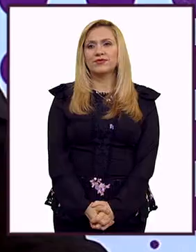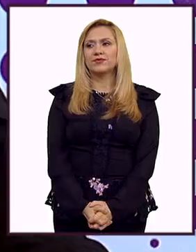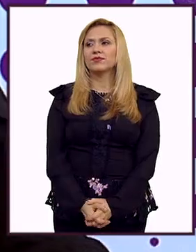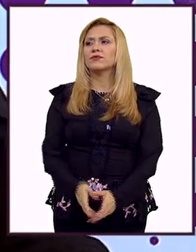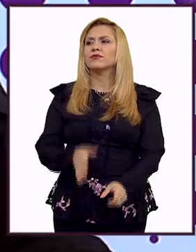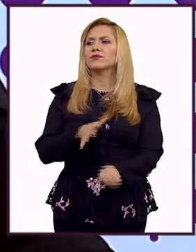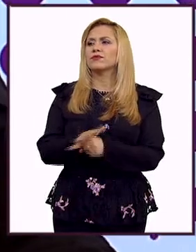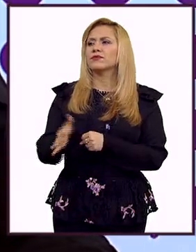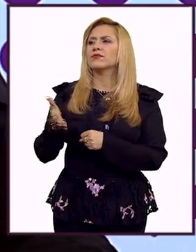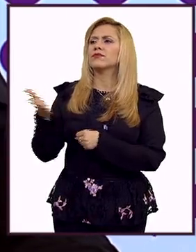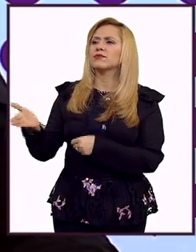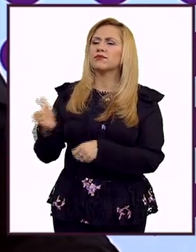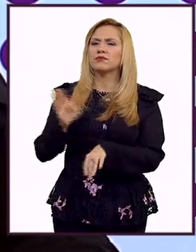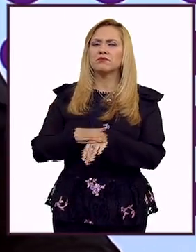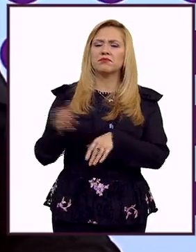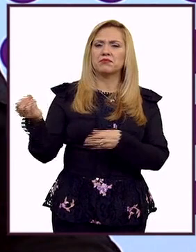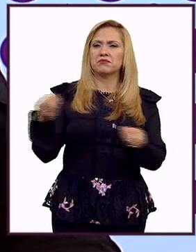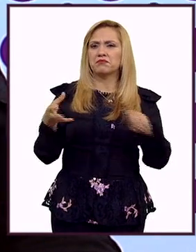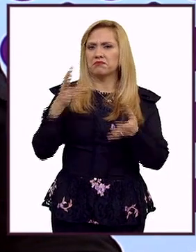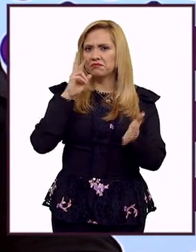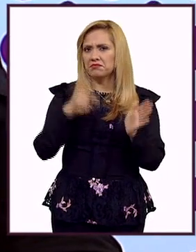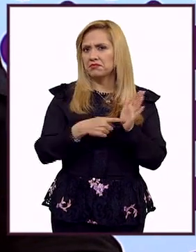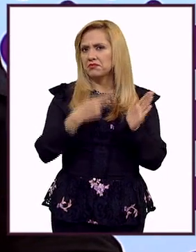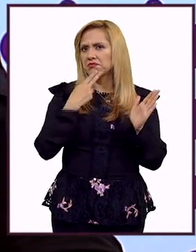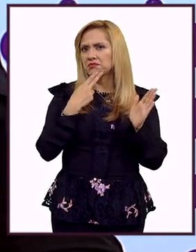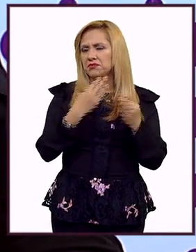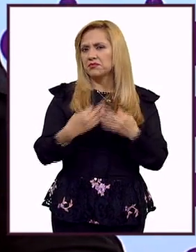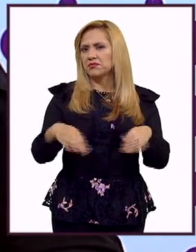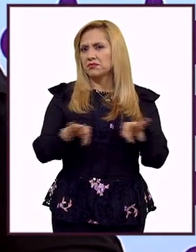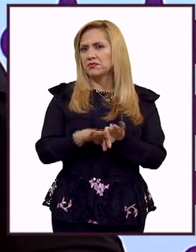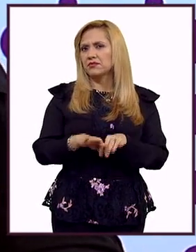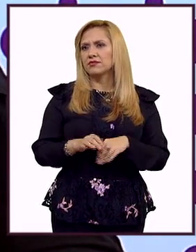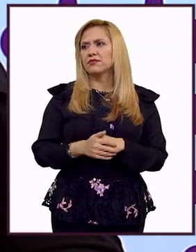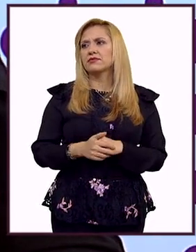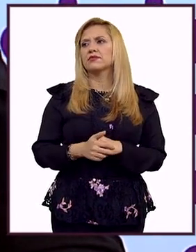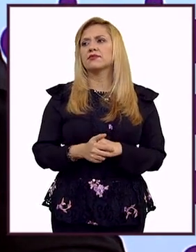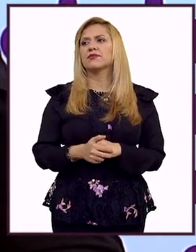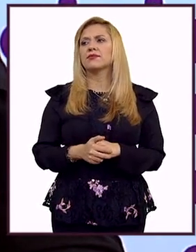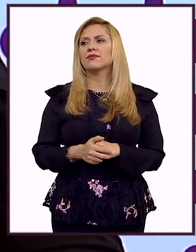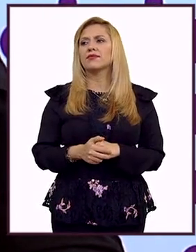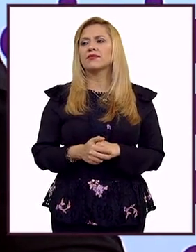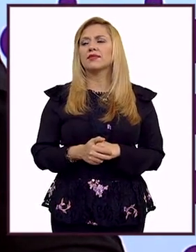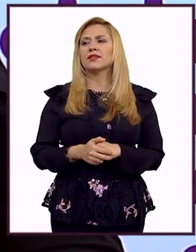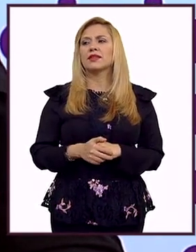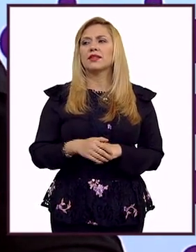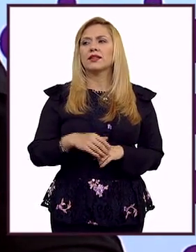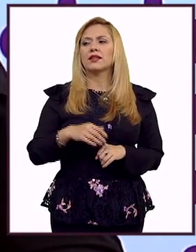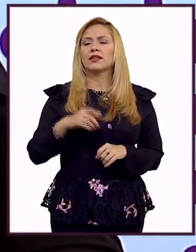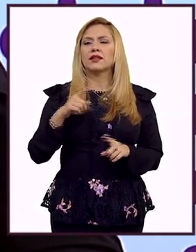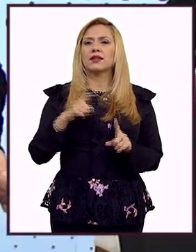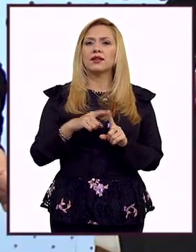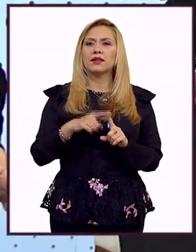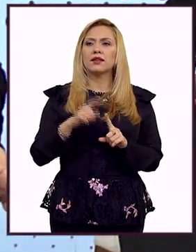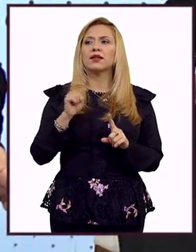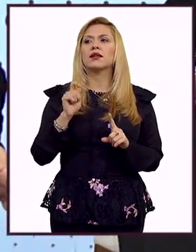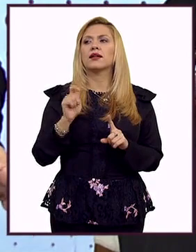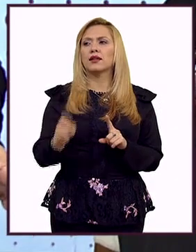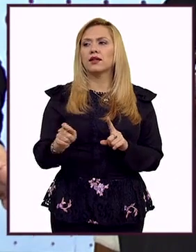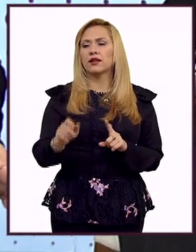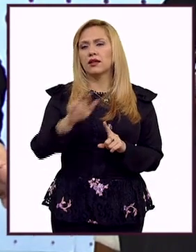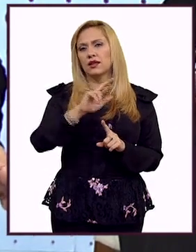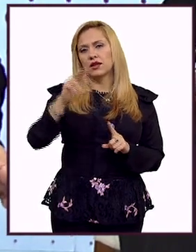son para ti los principales aportes de la declaración? Uy, qué buena pregunta. La primera tiene que ver con el